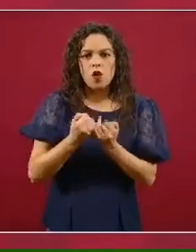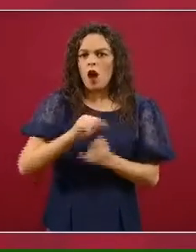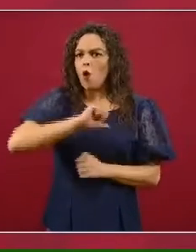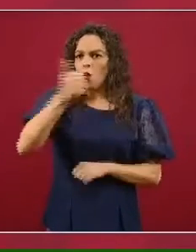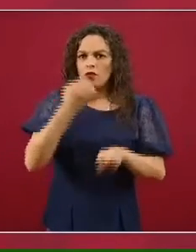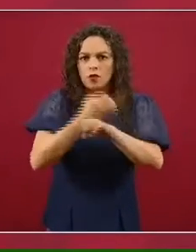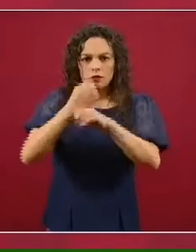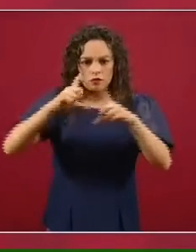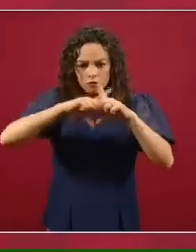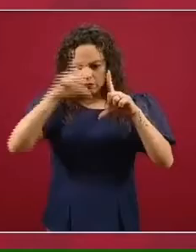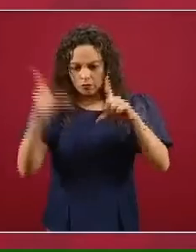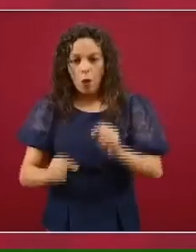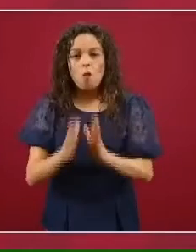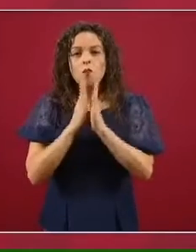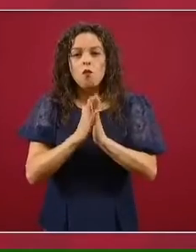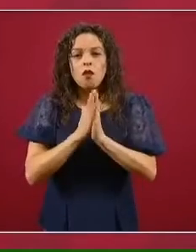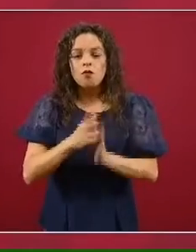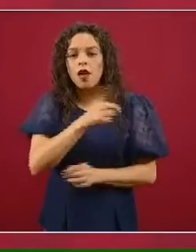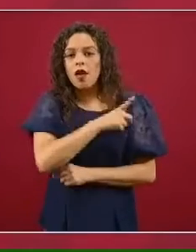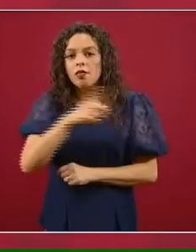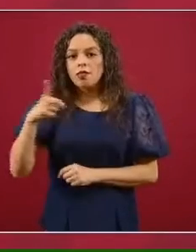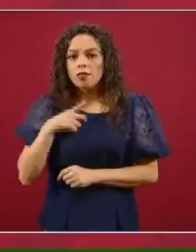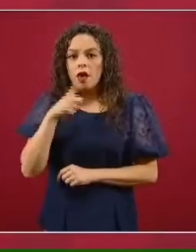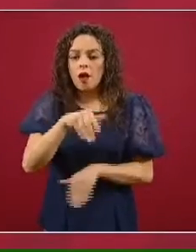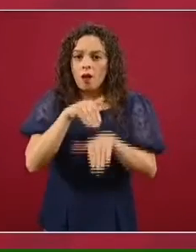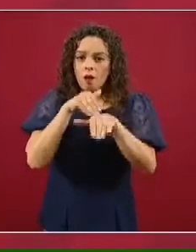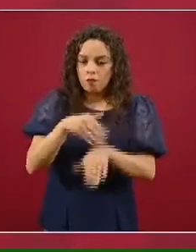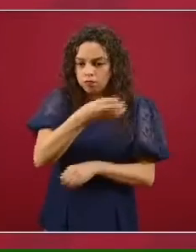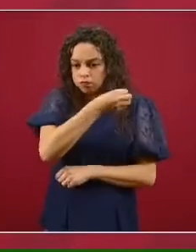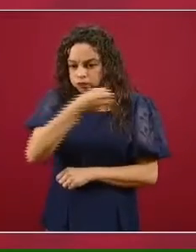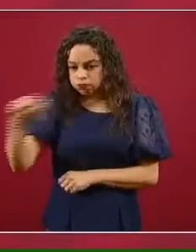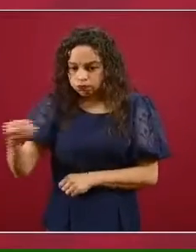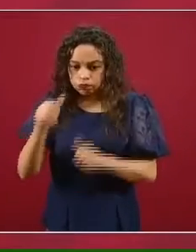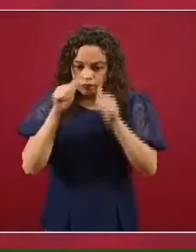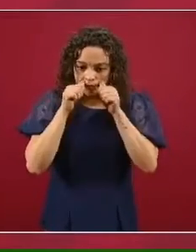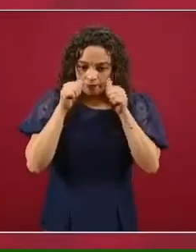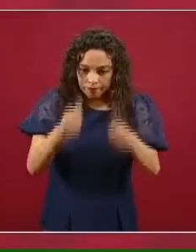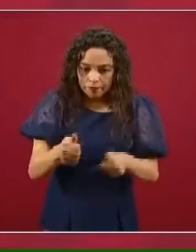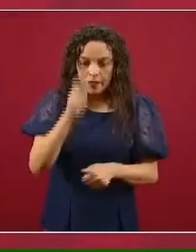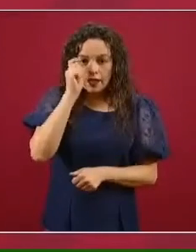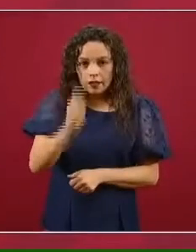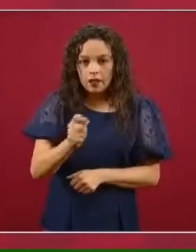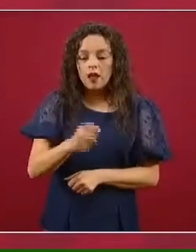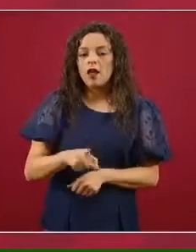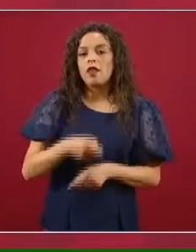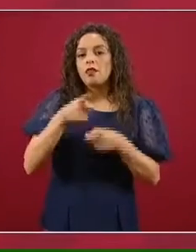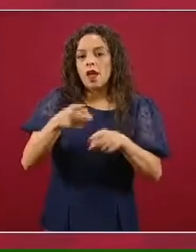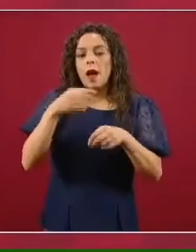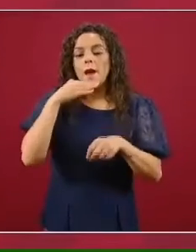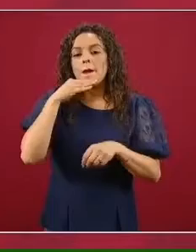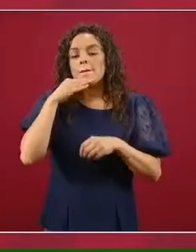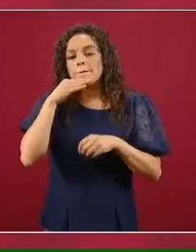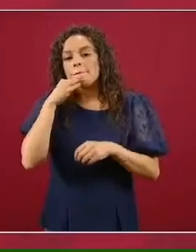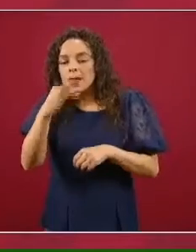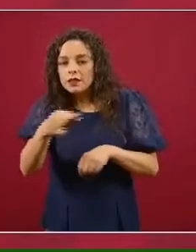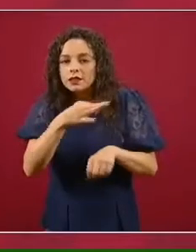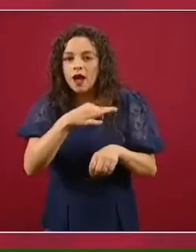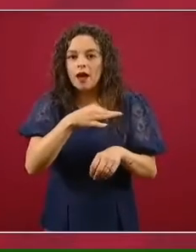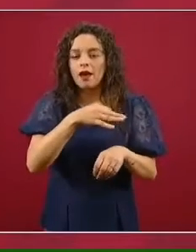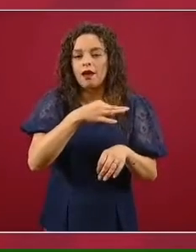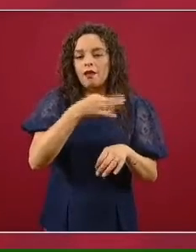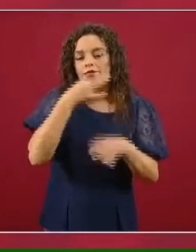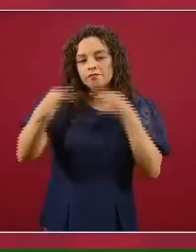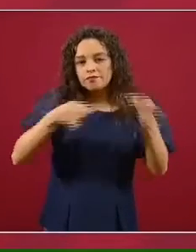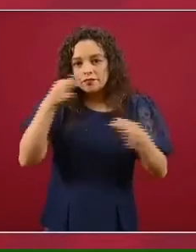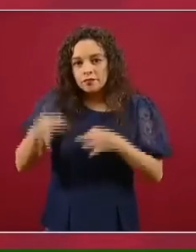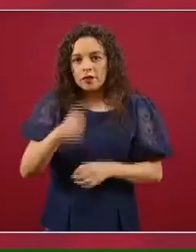favor atiendan a las indicaciones que hace su gobierno estatal, encabezado por la gobernadora Claudia Pavlovich, y cumplan con